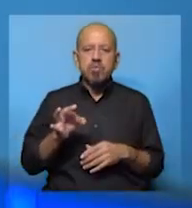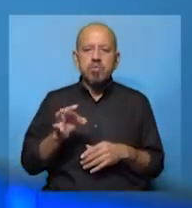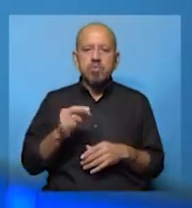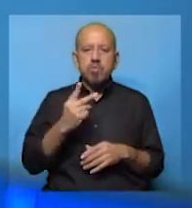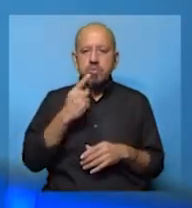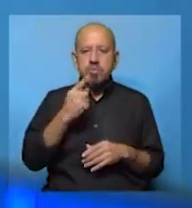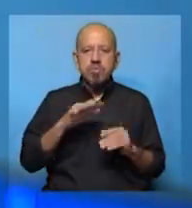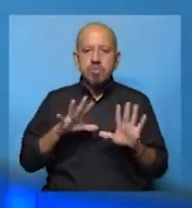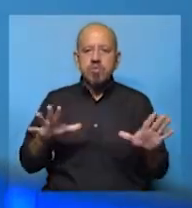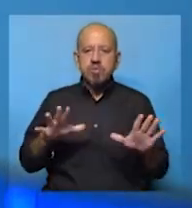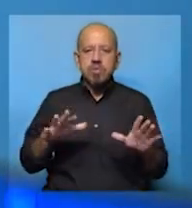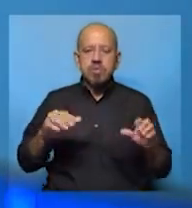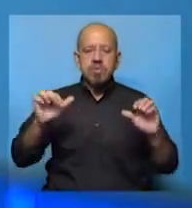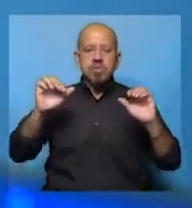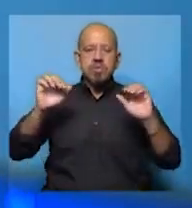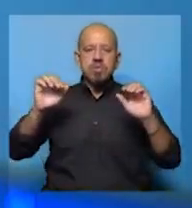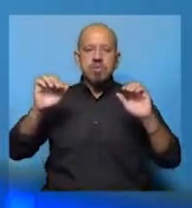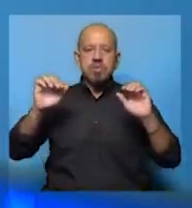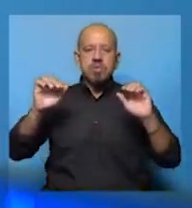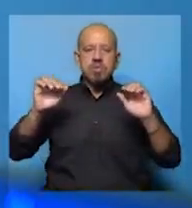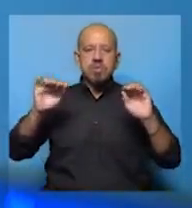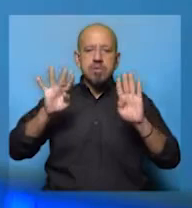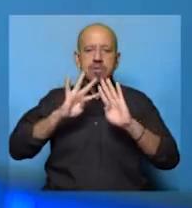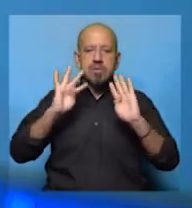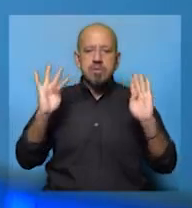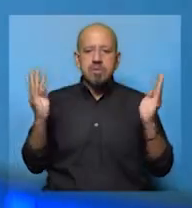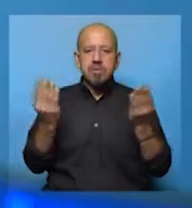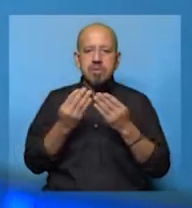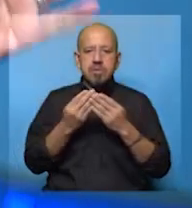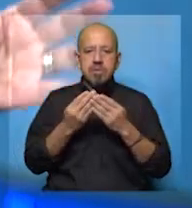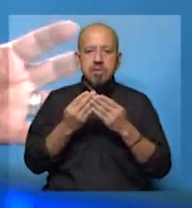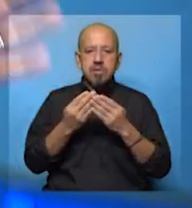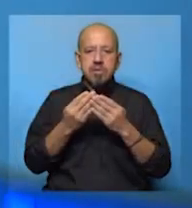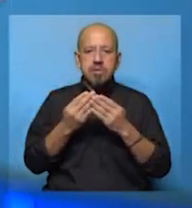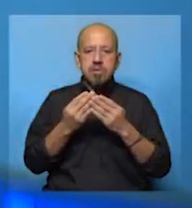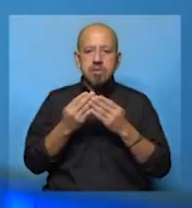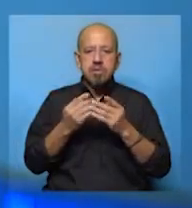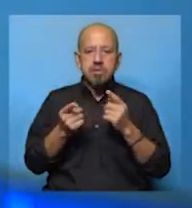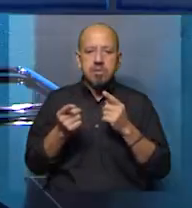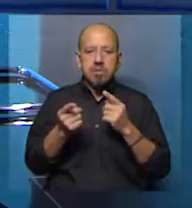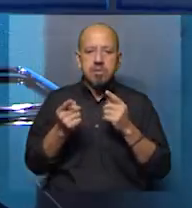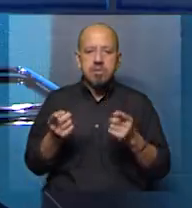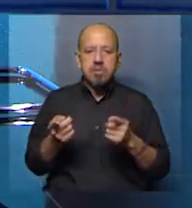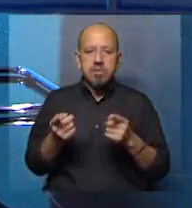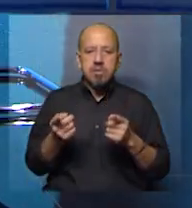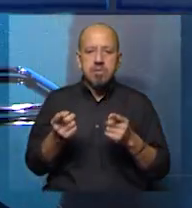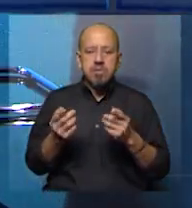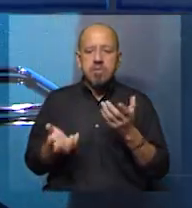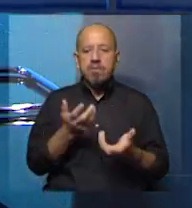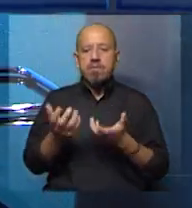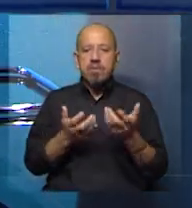cae el techo del cilindro no se desploma se corre así se cae enterito así fruto de un